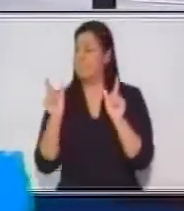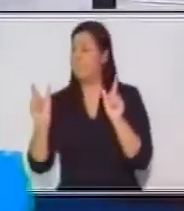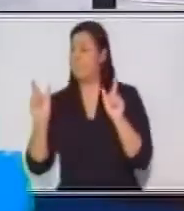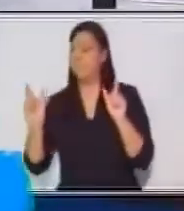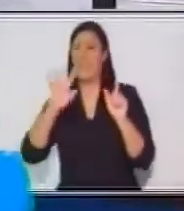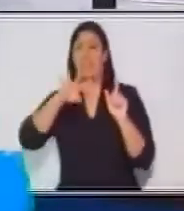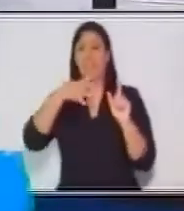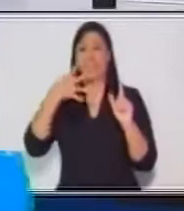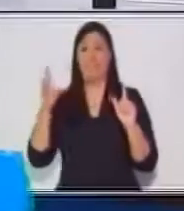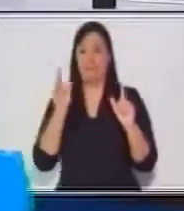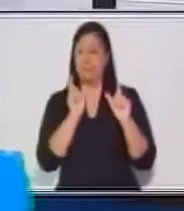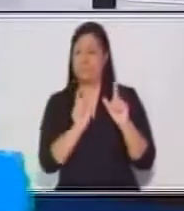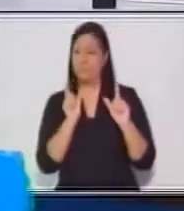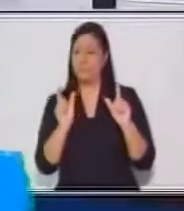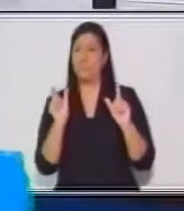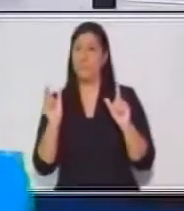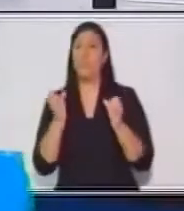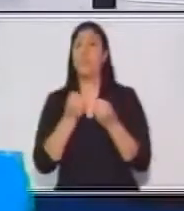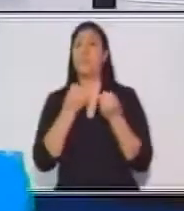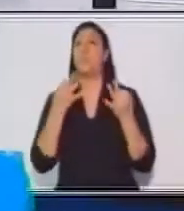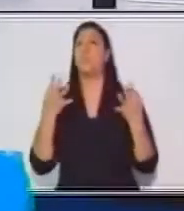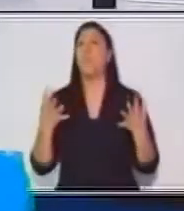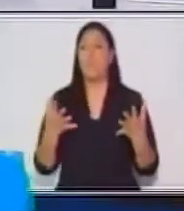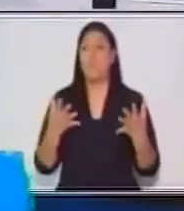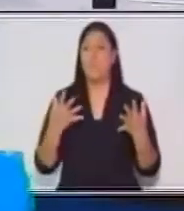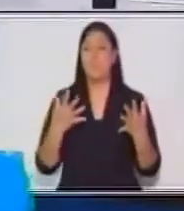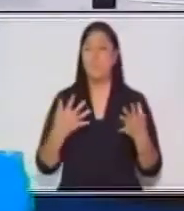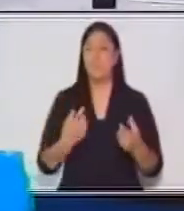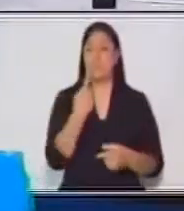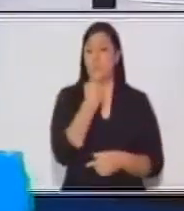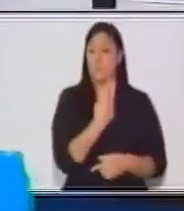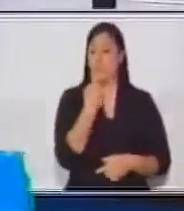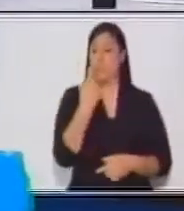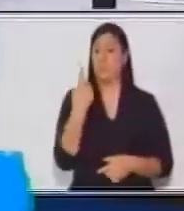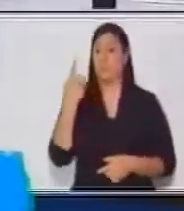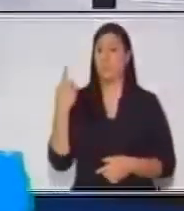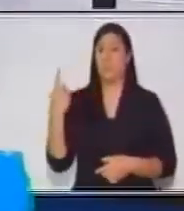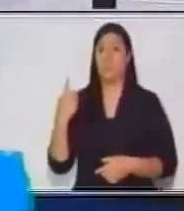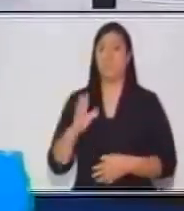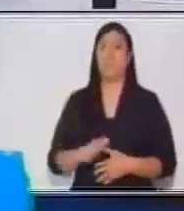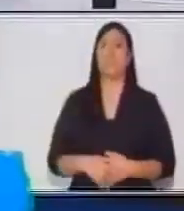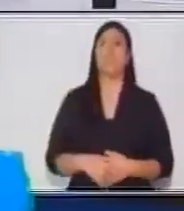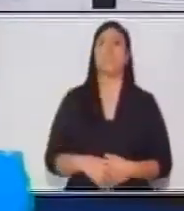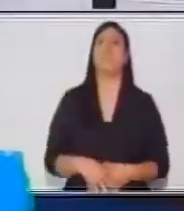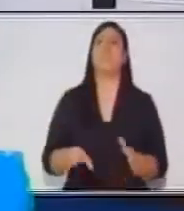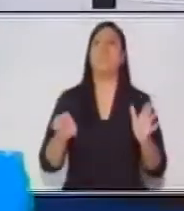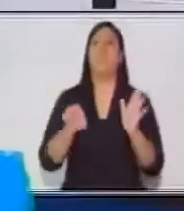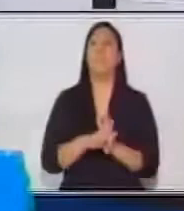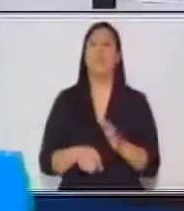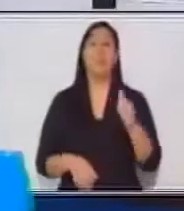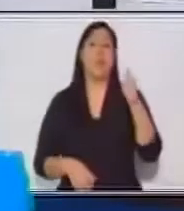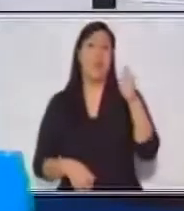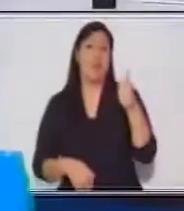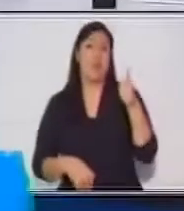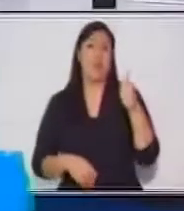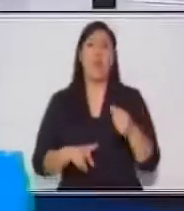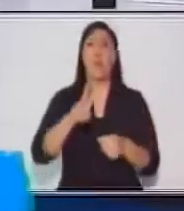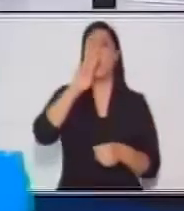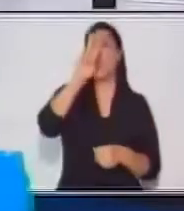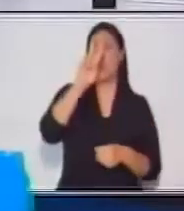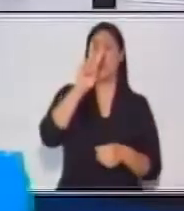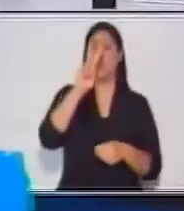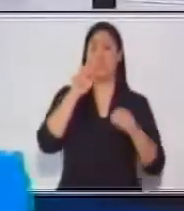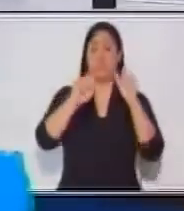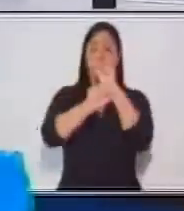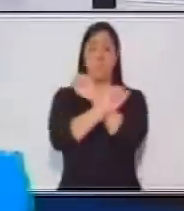encontrando cuánto vale A. Vale 2 por